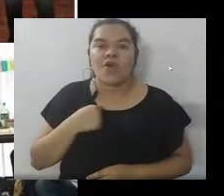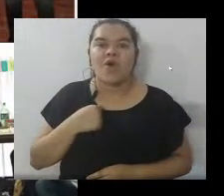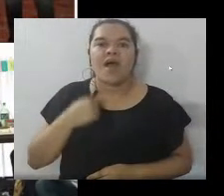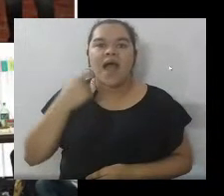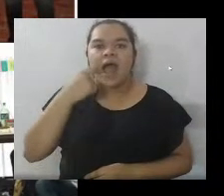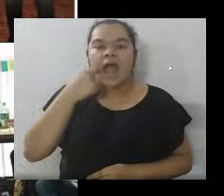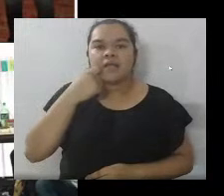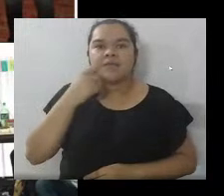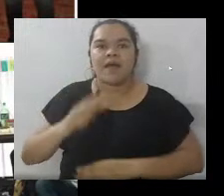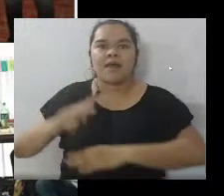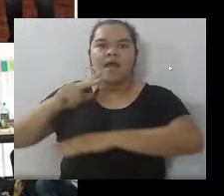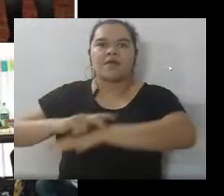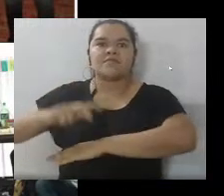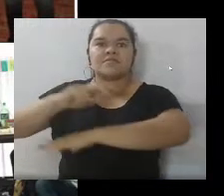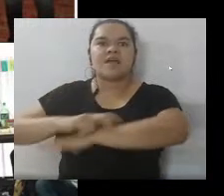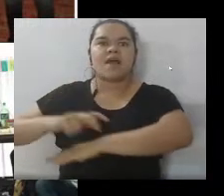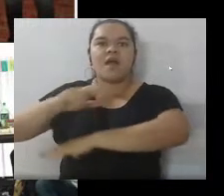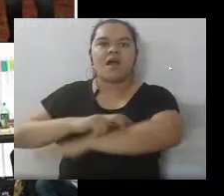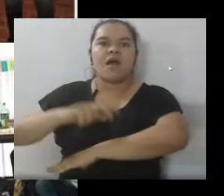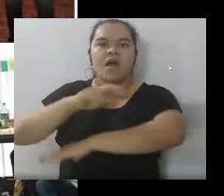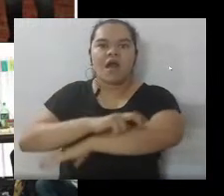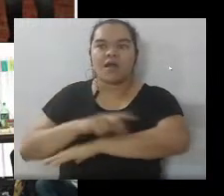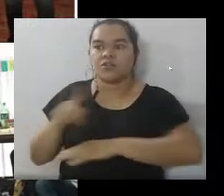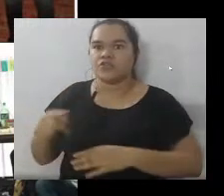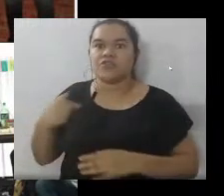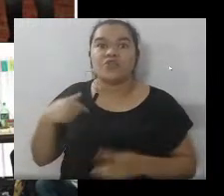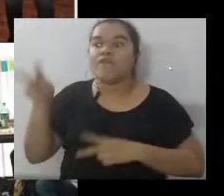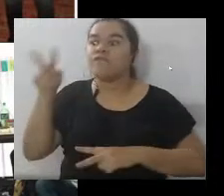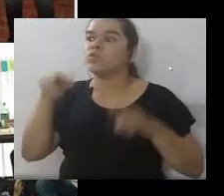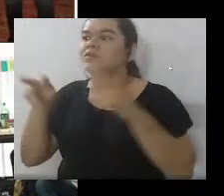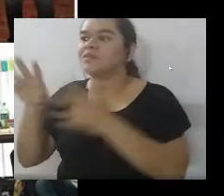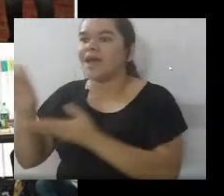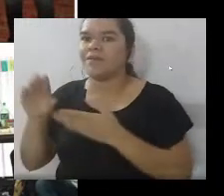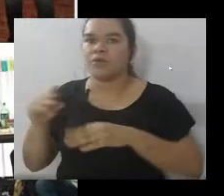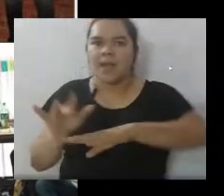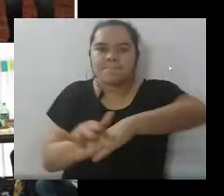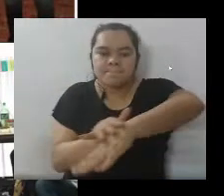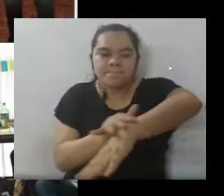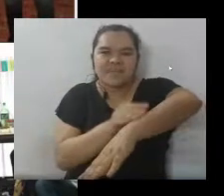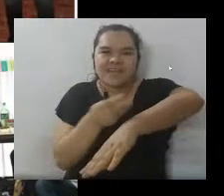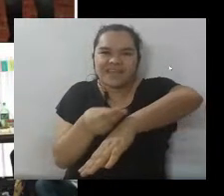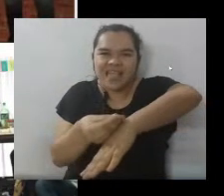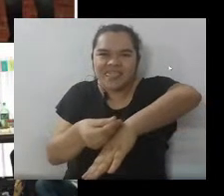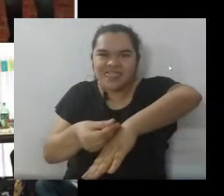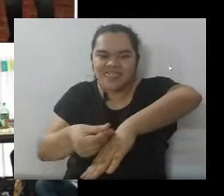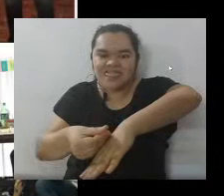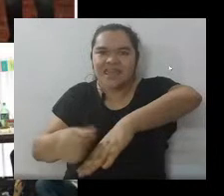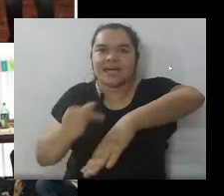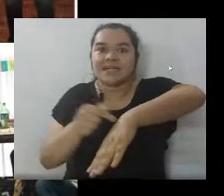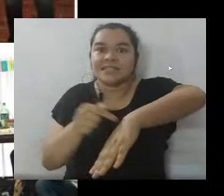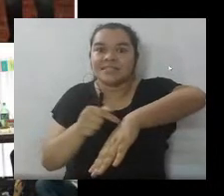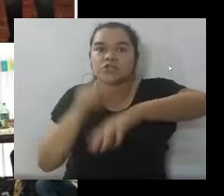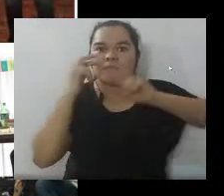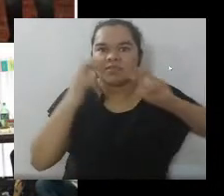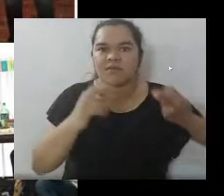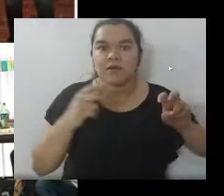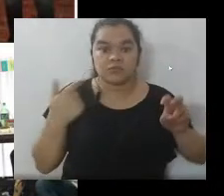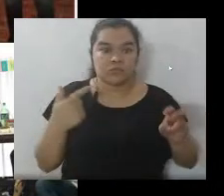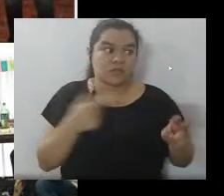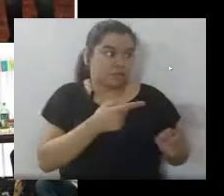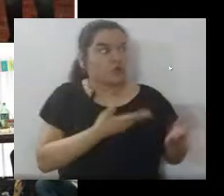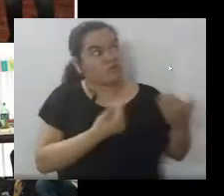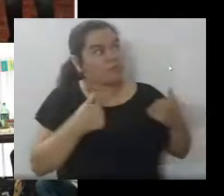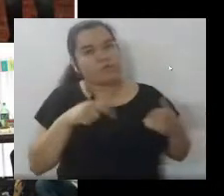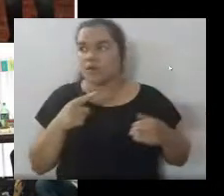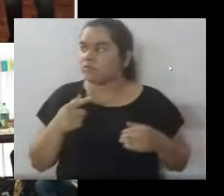esta persona necesitaba estudiar la secreción de la piel. Entonces me dijo, vamos a buscar, y tuvimos que ir a